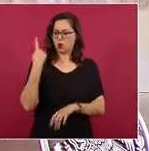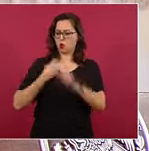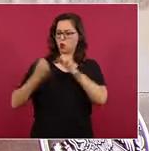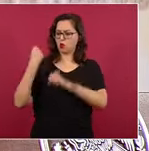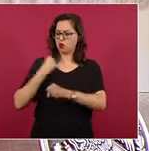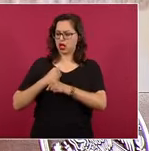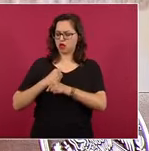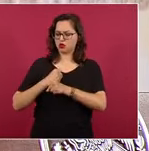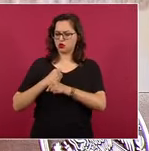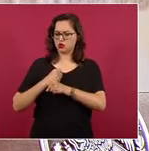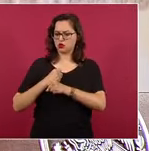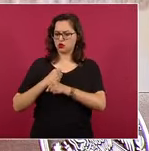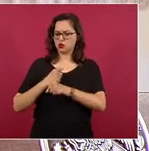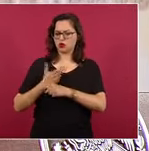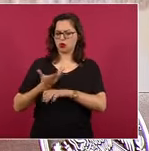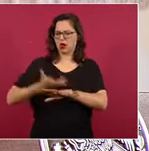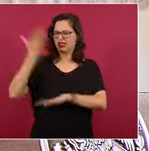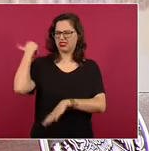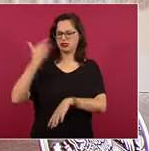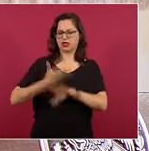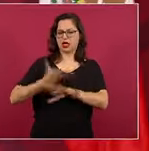todos.